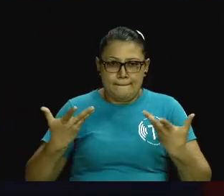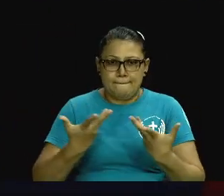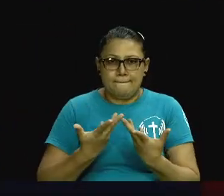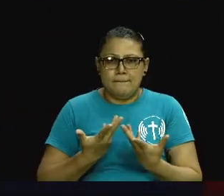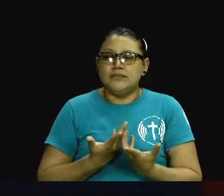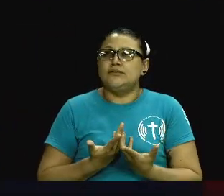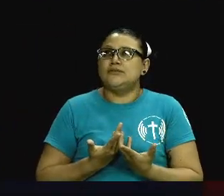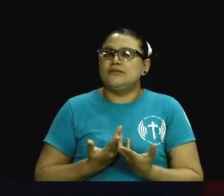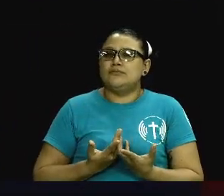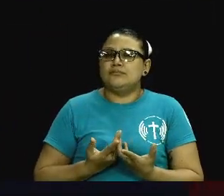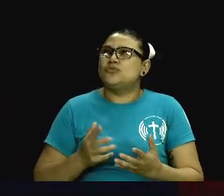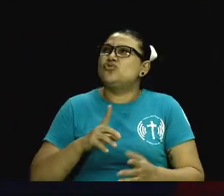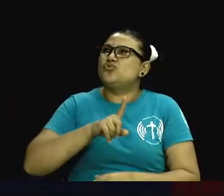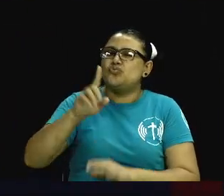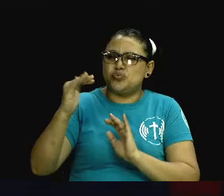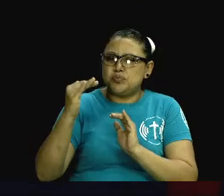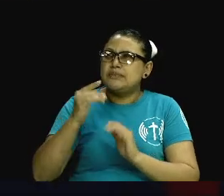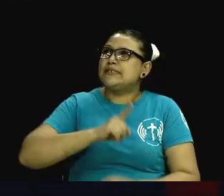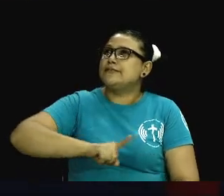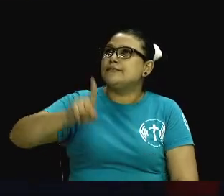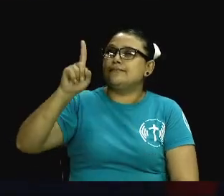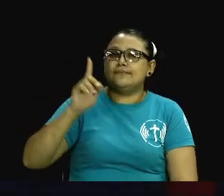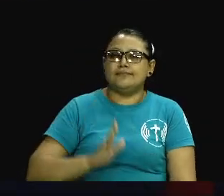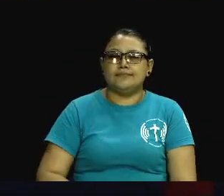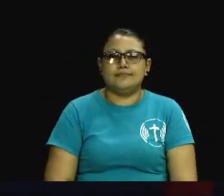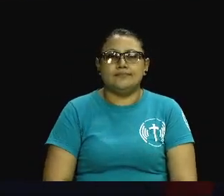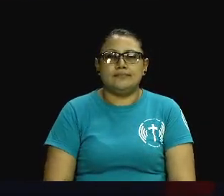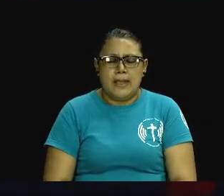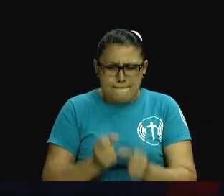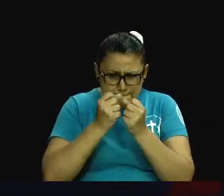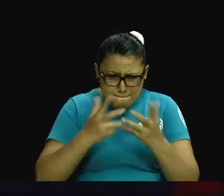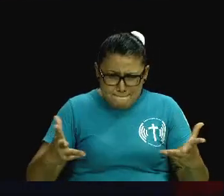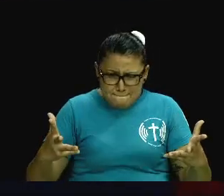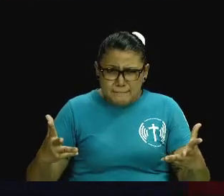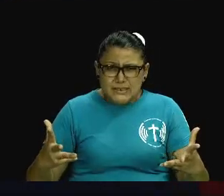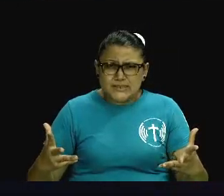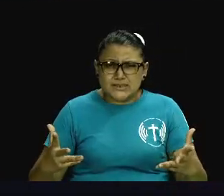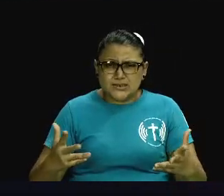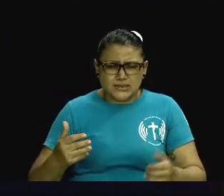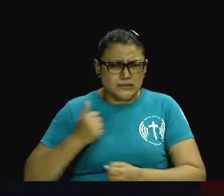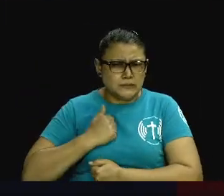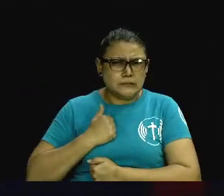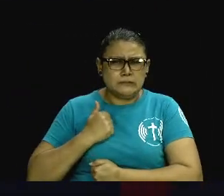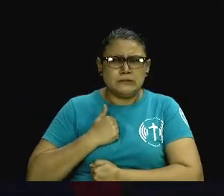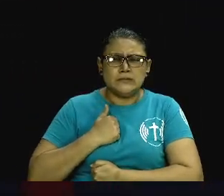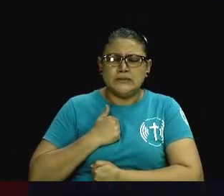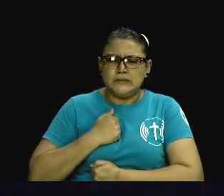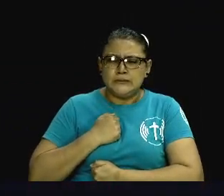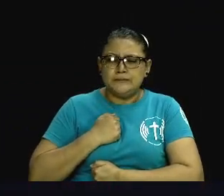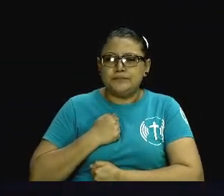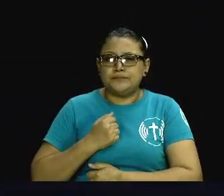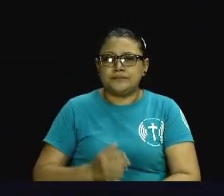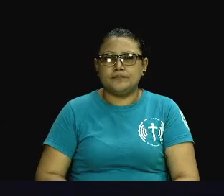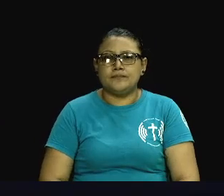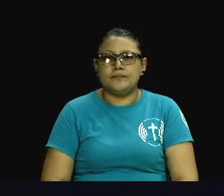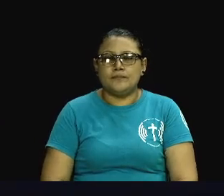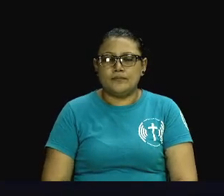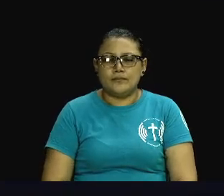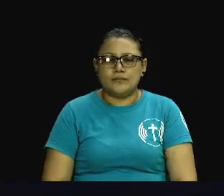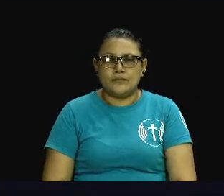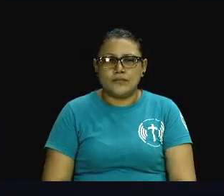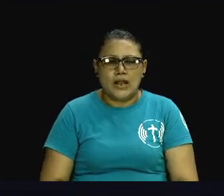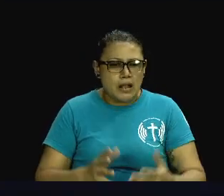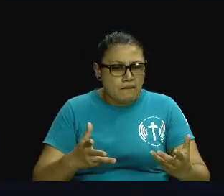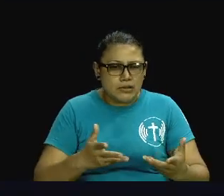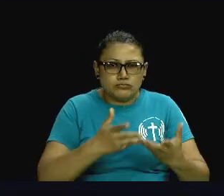buen uso había miles de ejércitos ahí estaban los de uno estaban los de otros y si de seguro bien